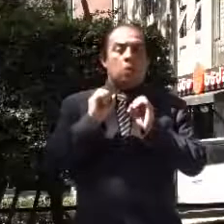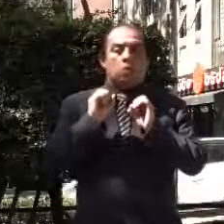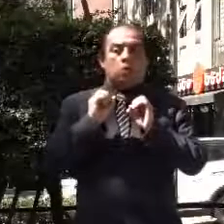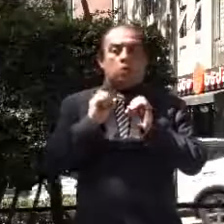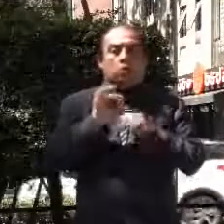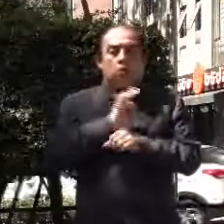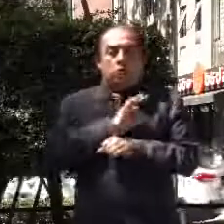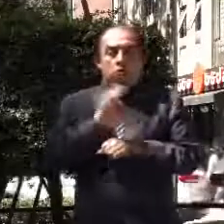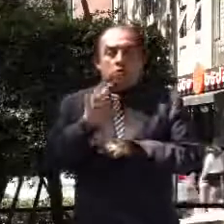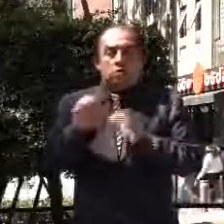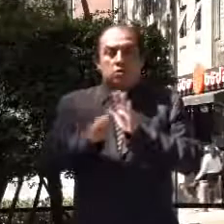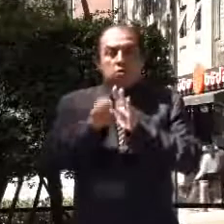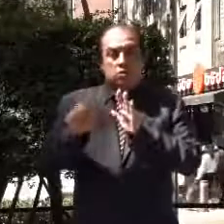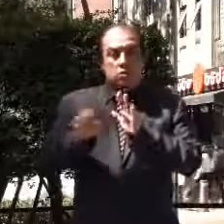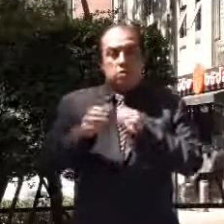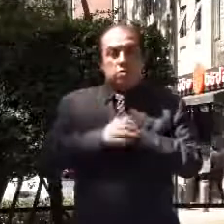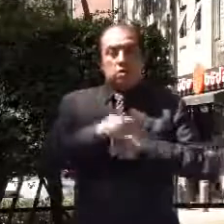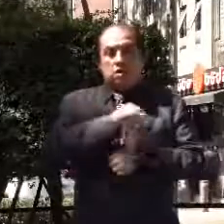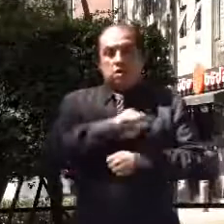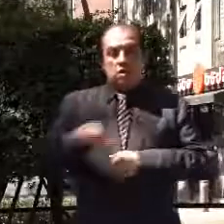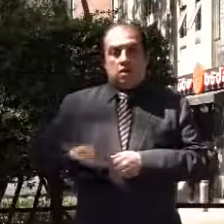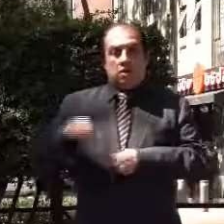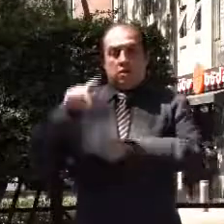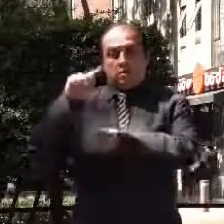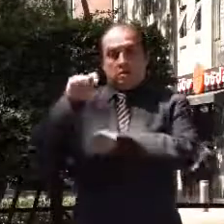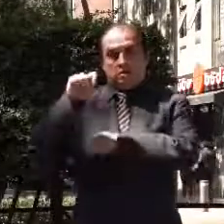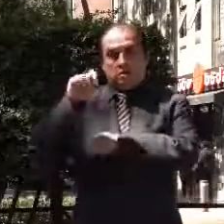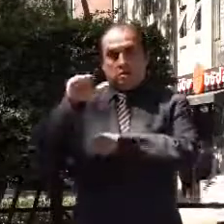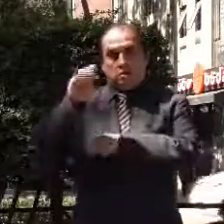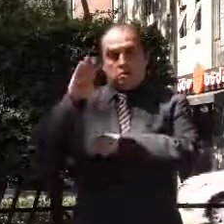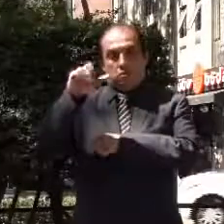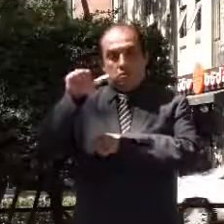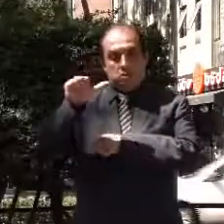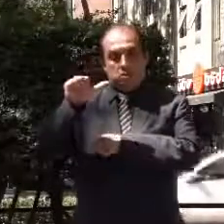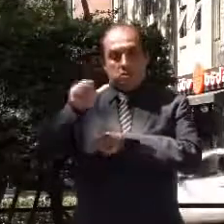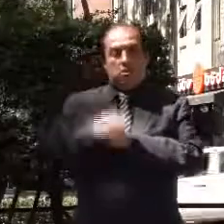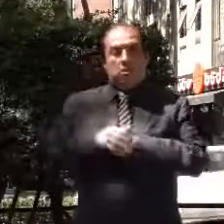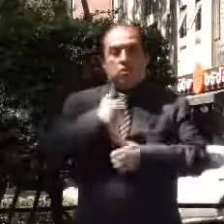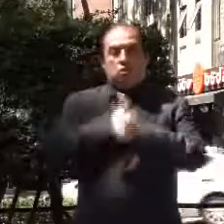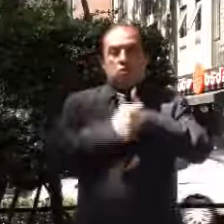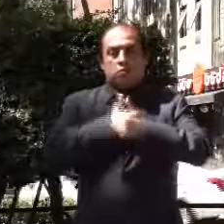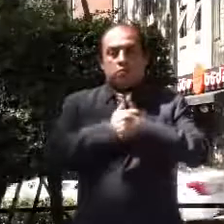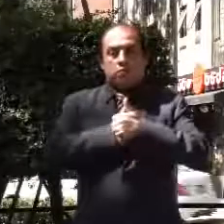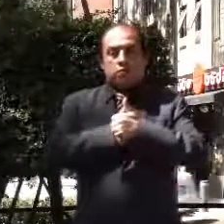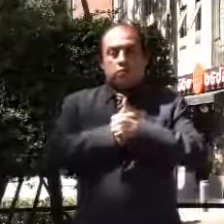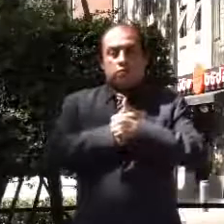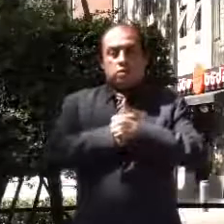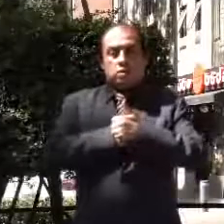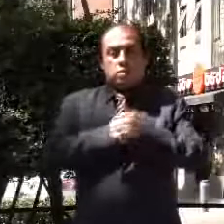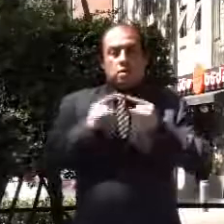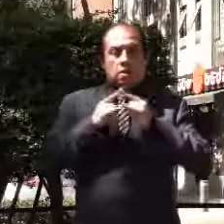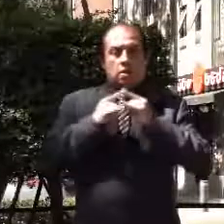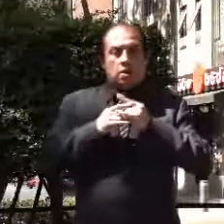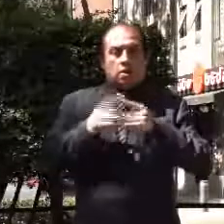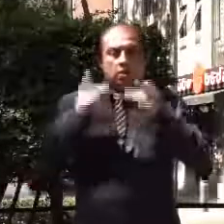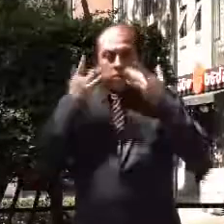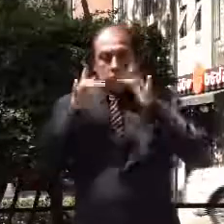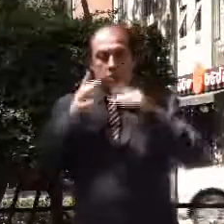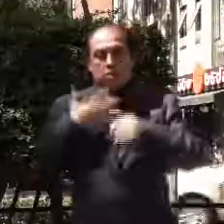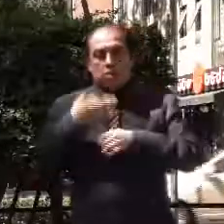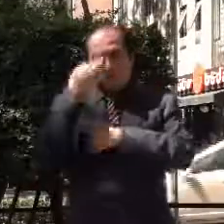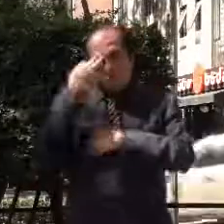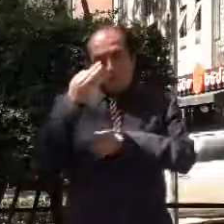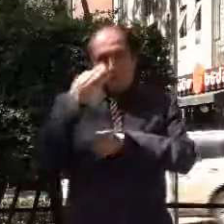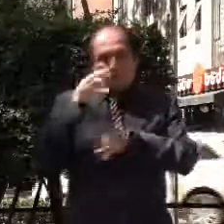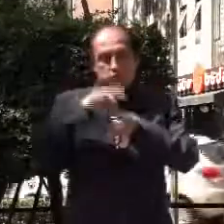caso de, por ejemplo, el alcalde Taboada, competir en la campaña sin renunciar al cargo? Hay tiempos electorales que